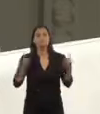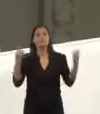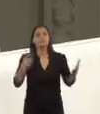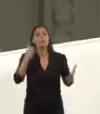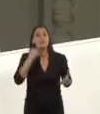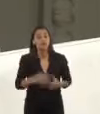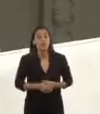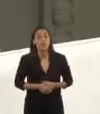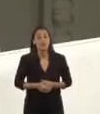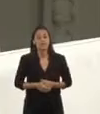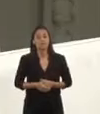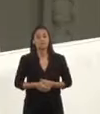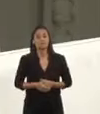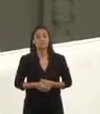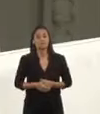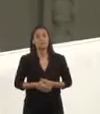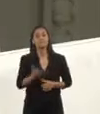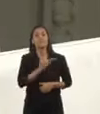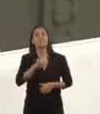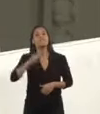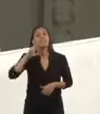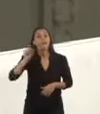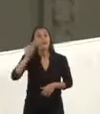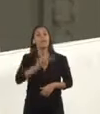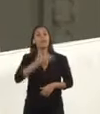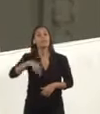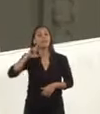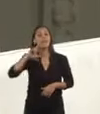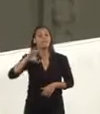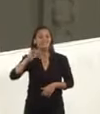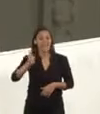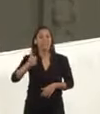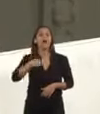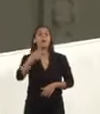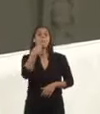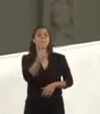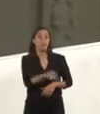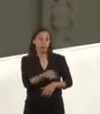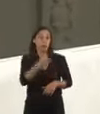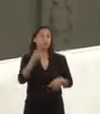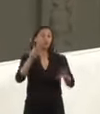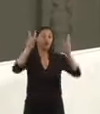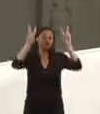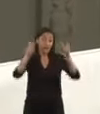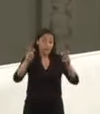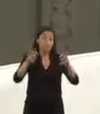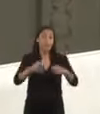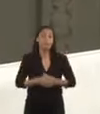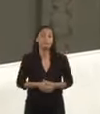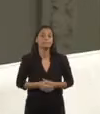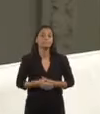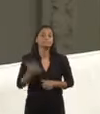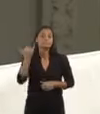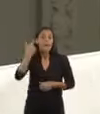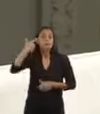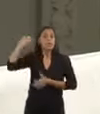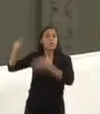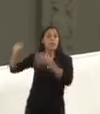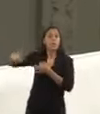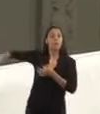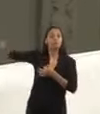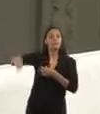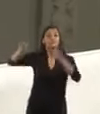Buenos días Hol Fabi Cómo andas Fabián wman de fem la patriada quería preguntarte en la causa que se sigen la justicia por